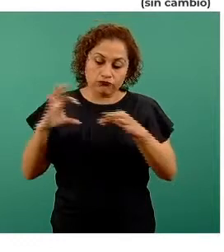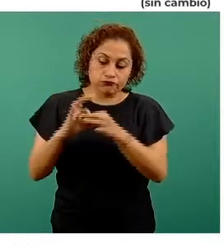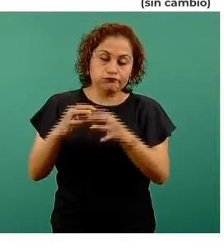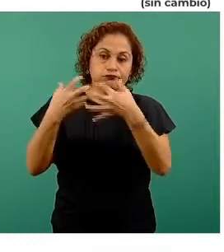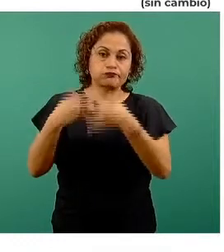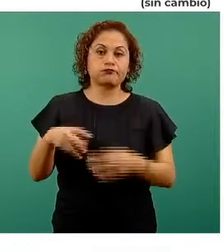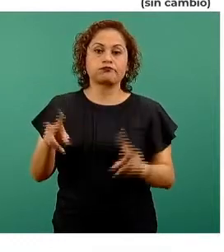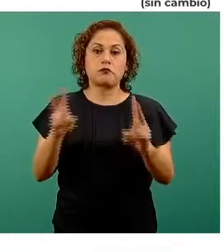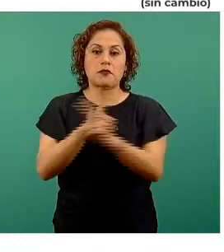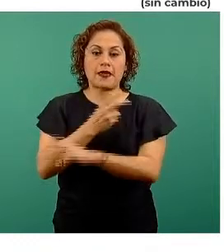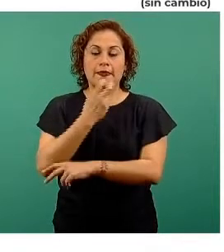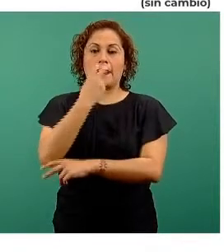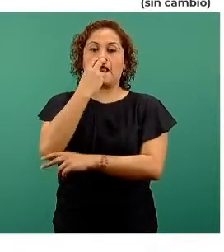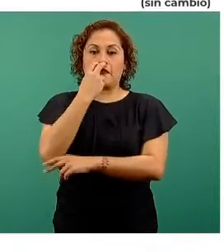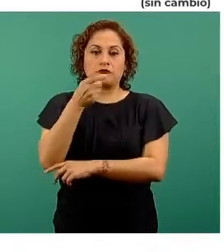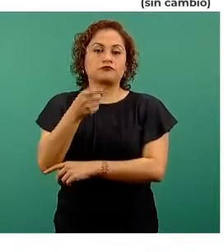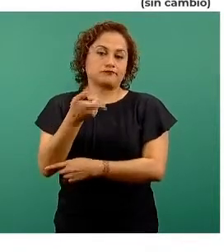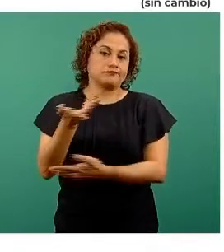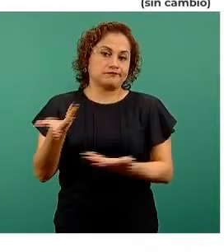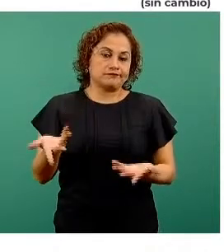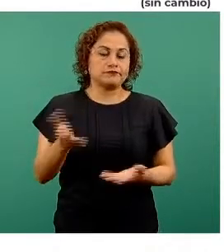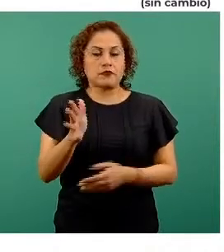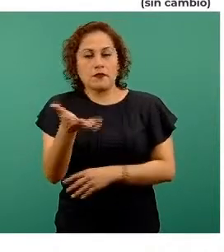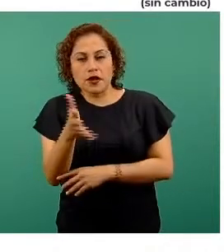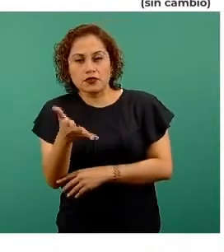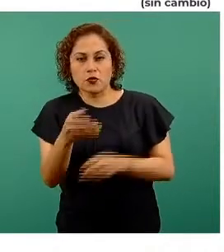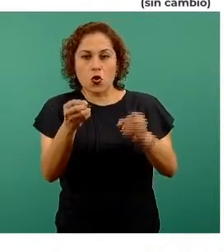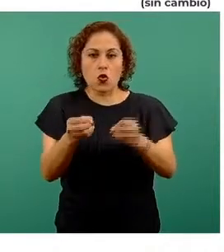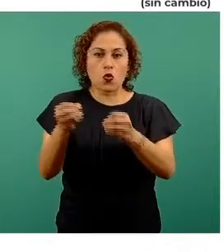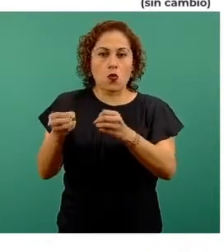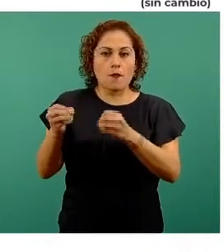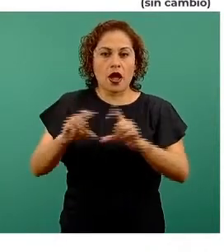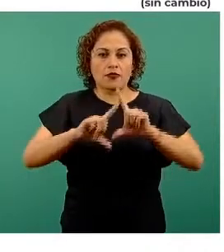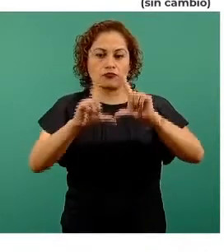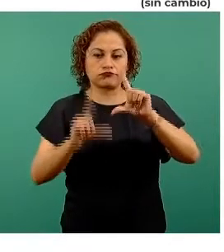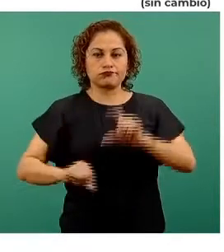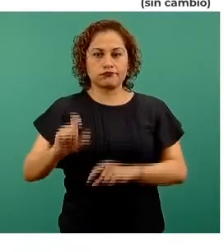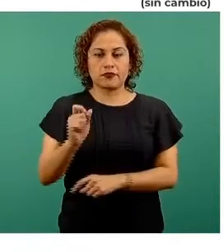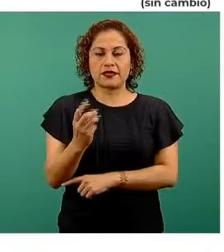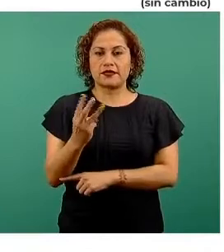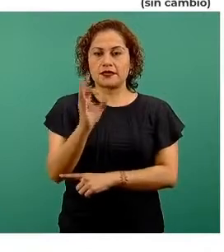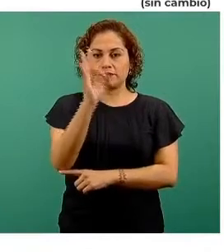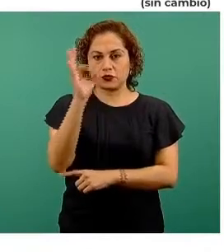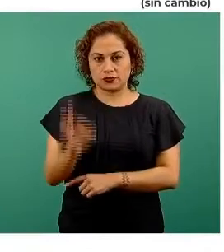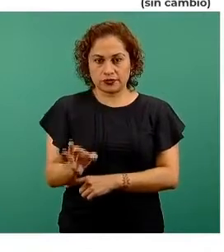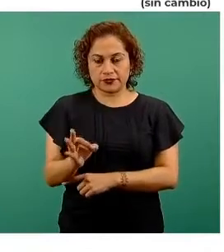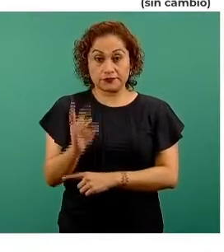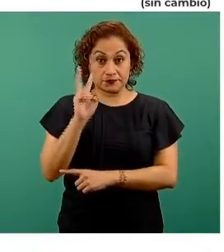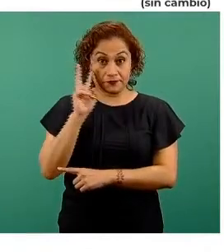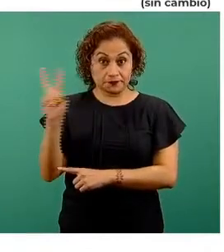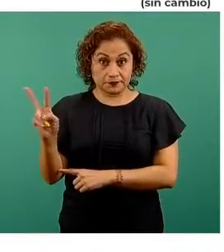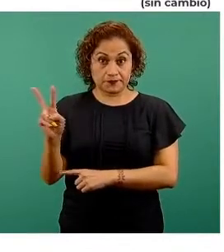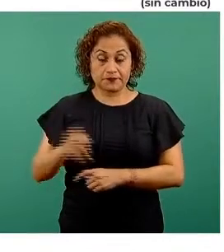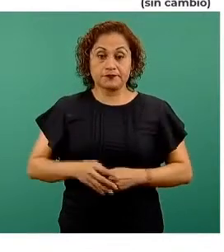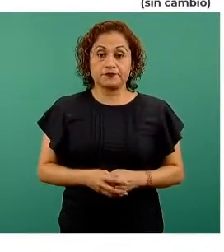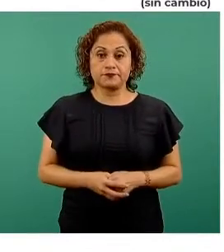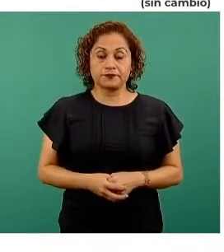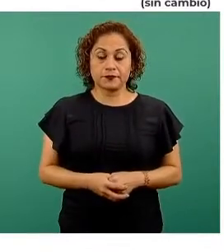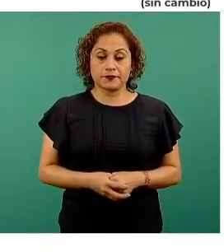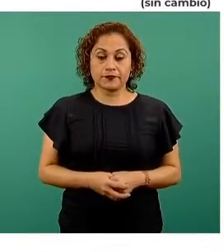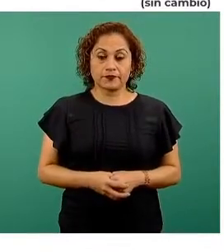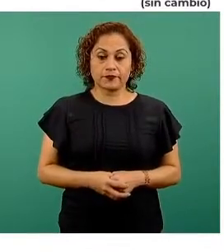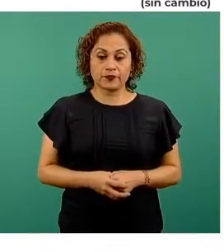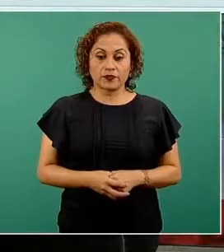generando obviamente una media de ocupación nacional de un 23%. Entonces vemos cómo también todavía,